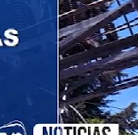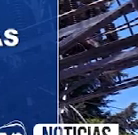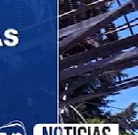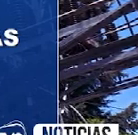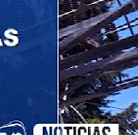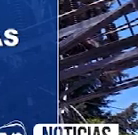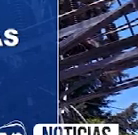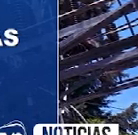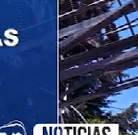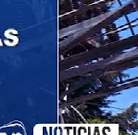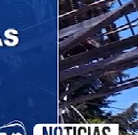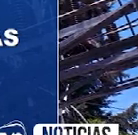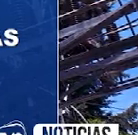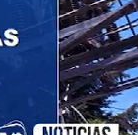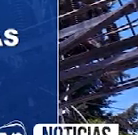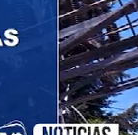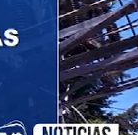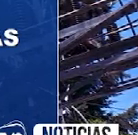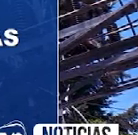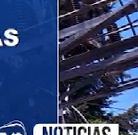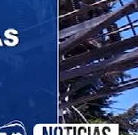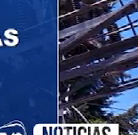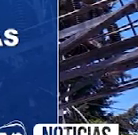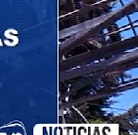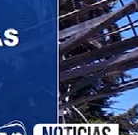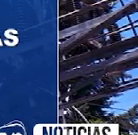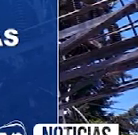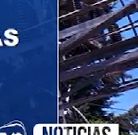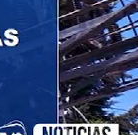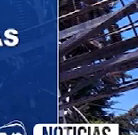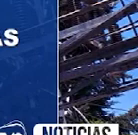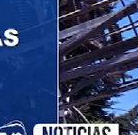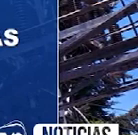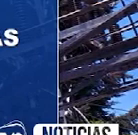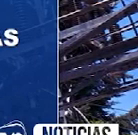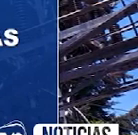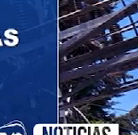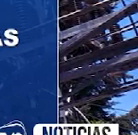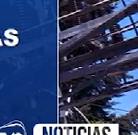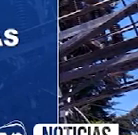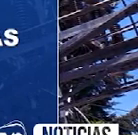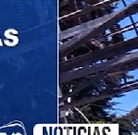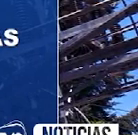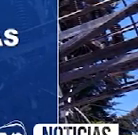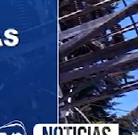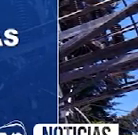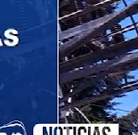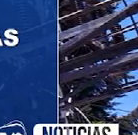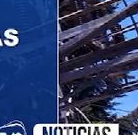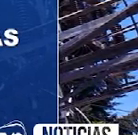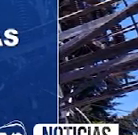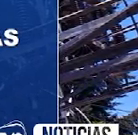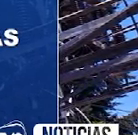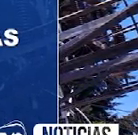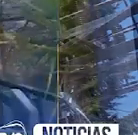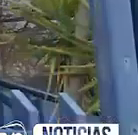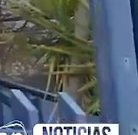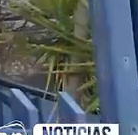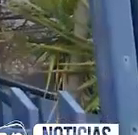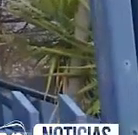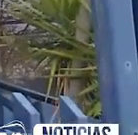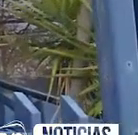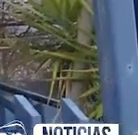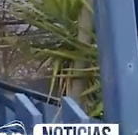www.eeq.com.es, en la red social X, la cuenta @eléctricaquito, y en las agencias urbanas y periféricas.